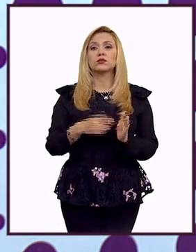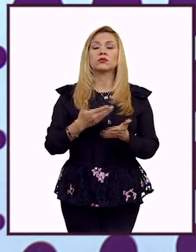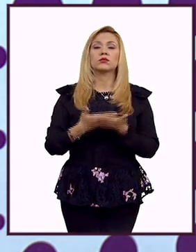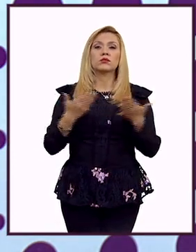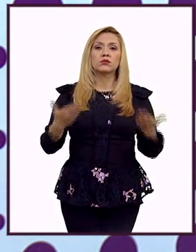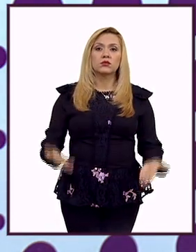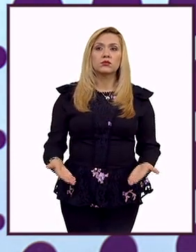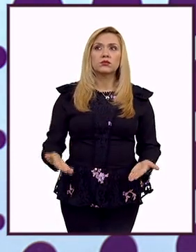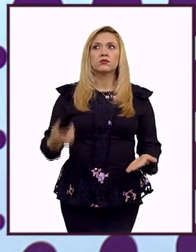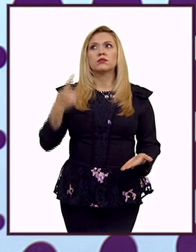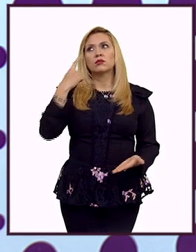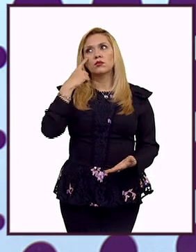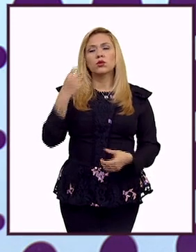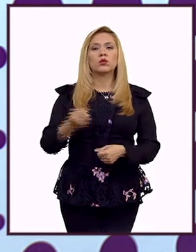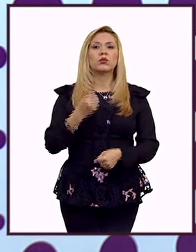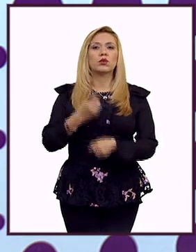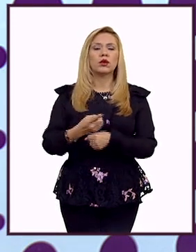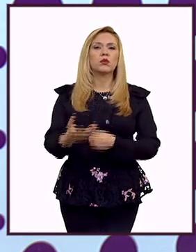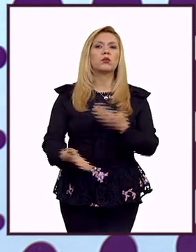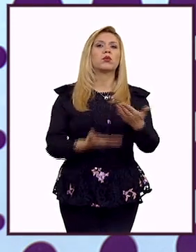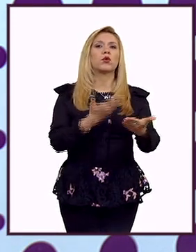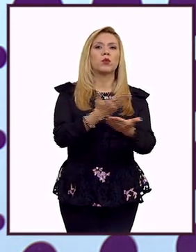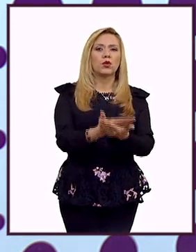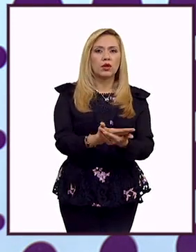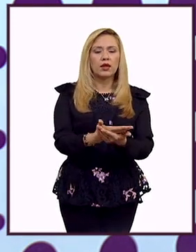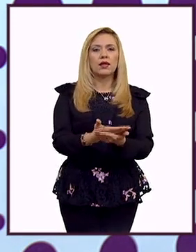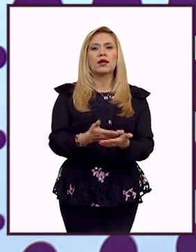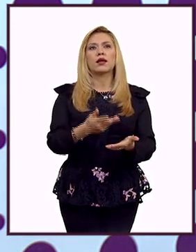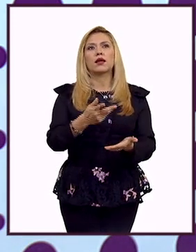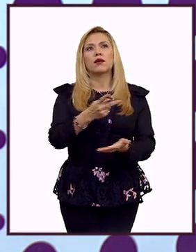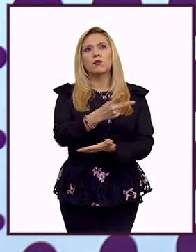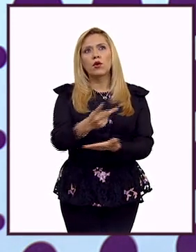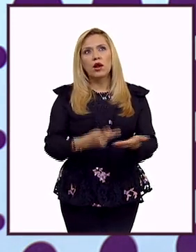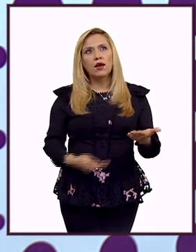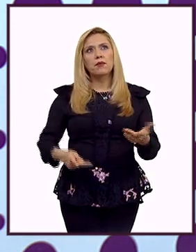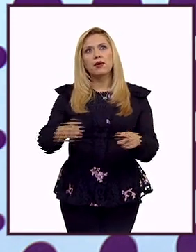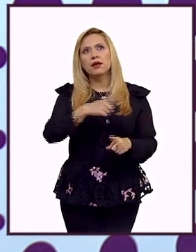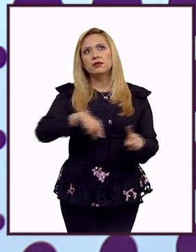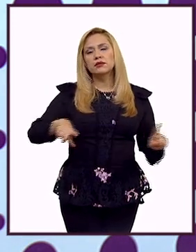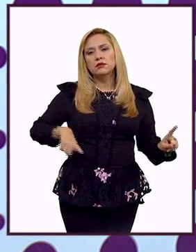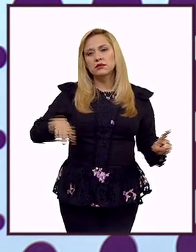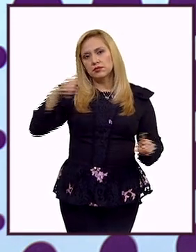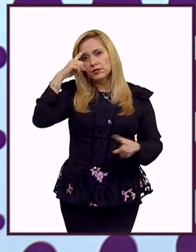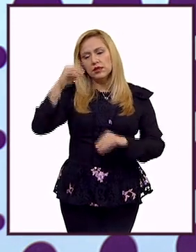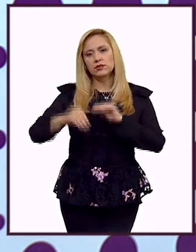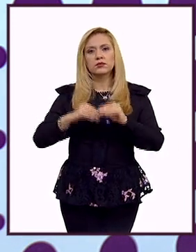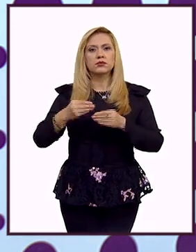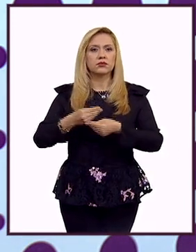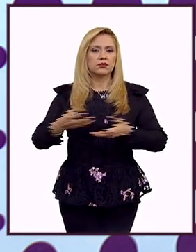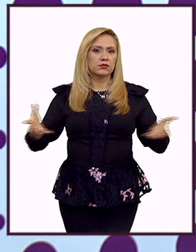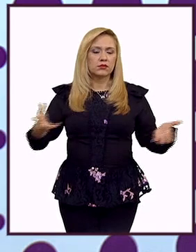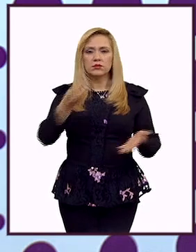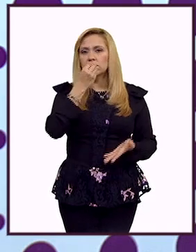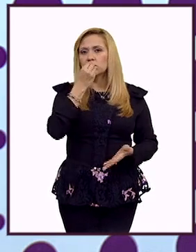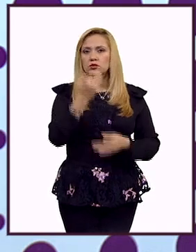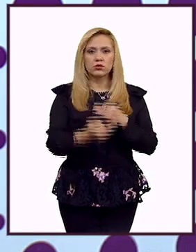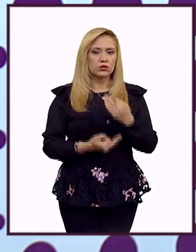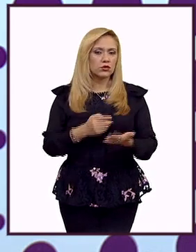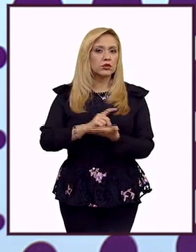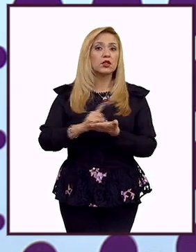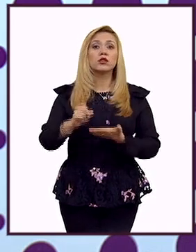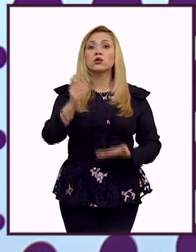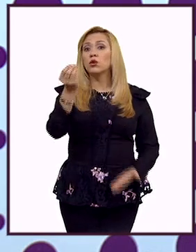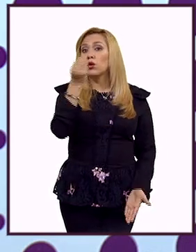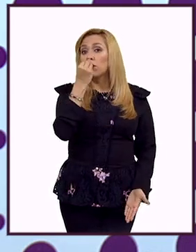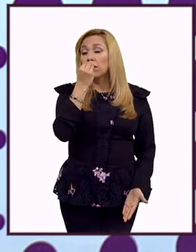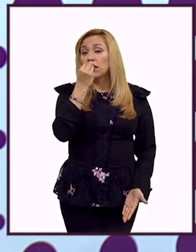genera la oportunidad de poder proponer instrumentos, políticas que fortalezcamos esta situación. Entonces, el derecho a la alimentación